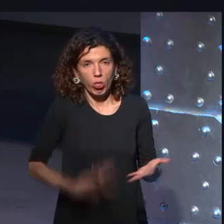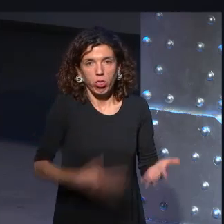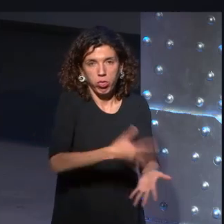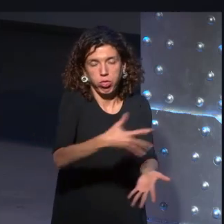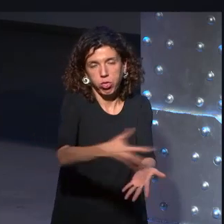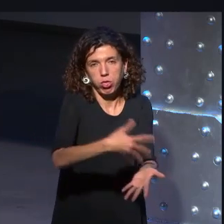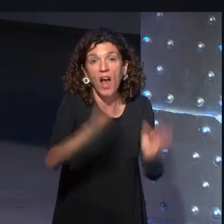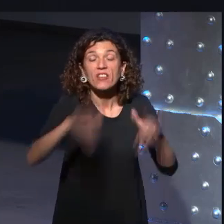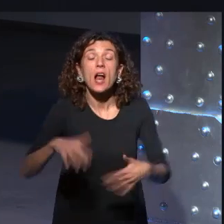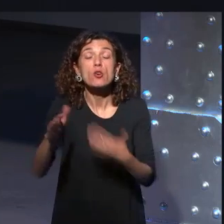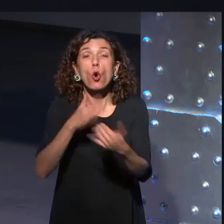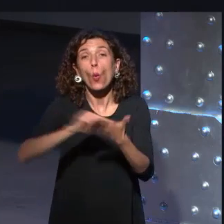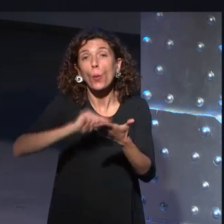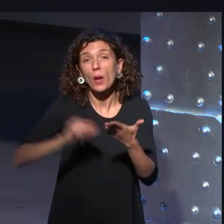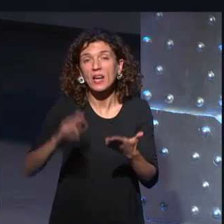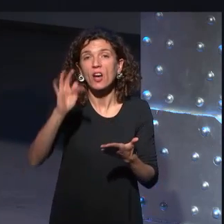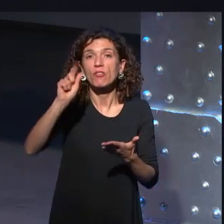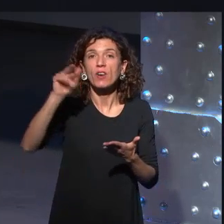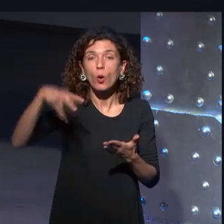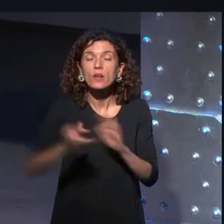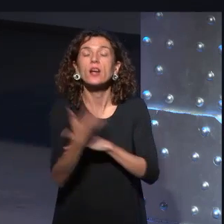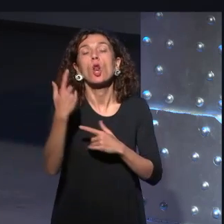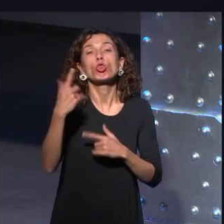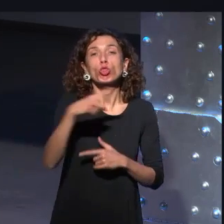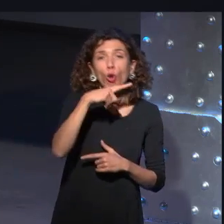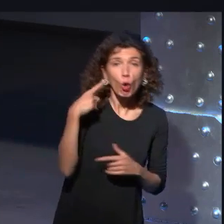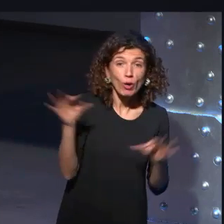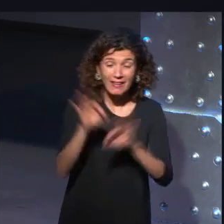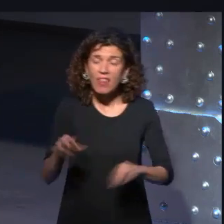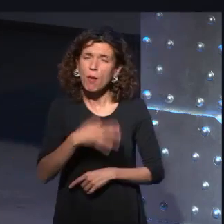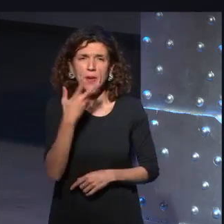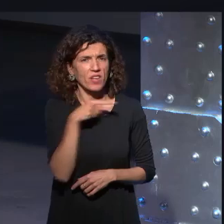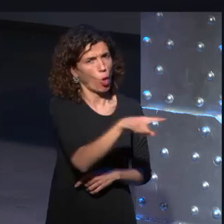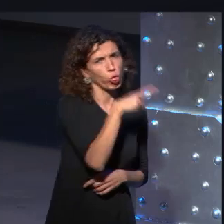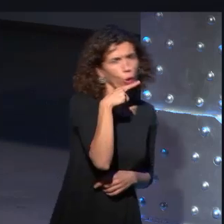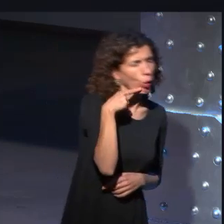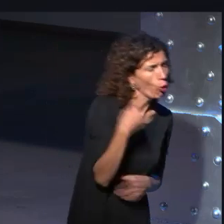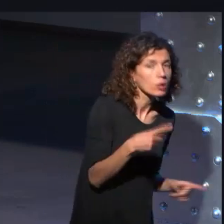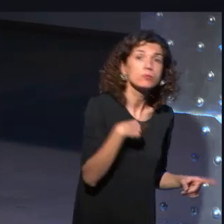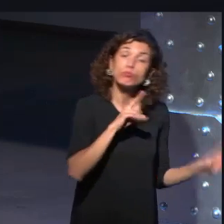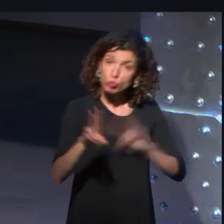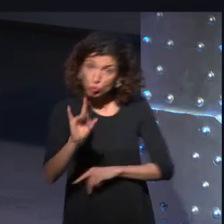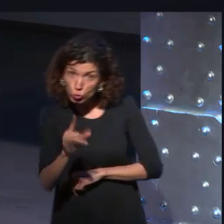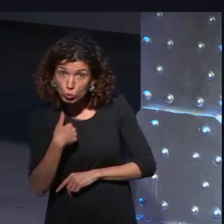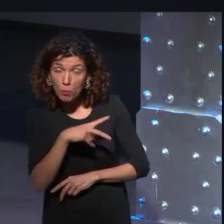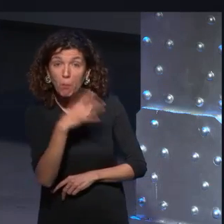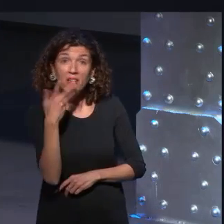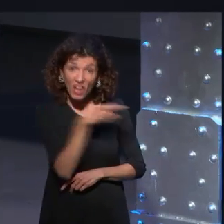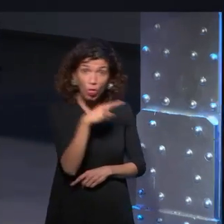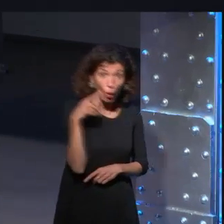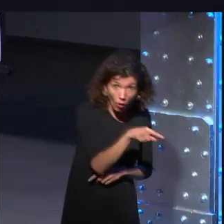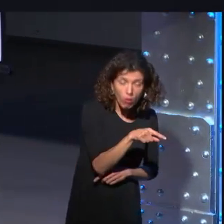la novela, Wagner escribe: entre el dolor y la nada, prefiero el dolor. Ah, sí, Wagner, ¿prefieres el